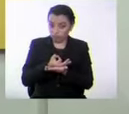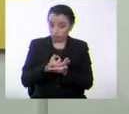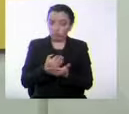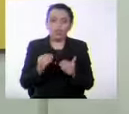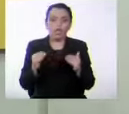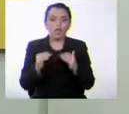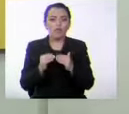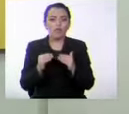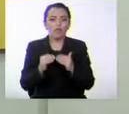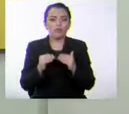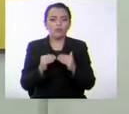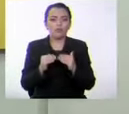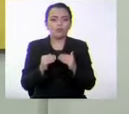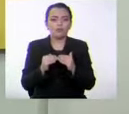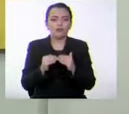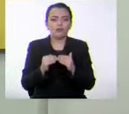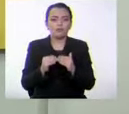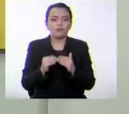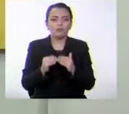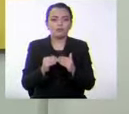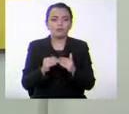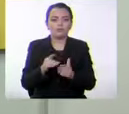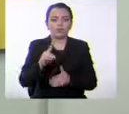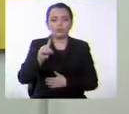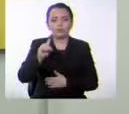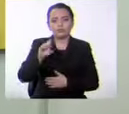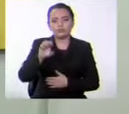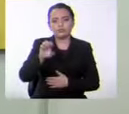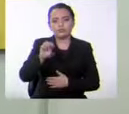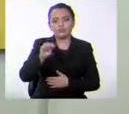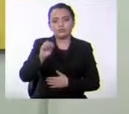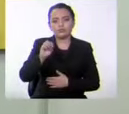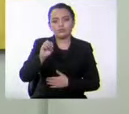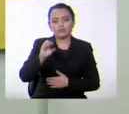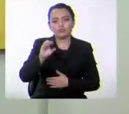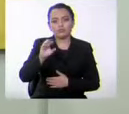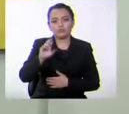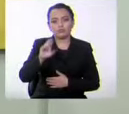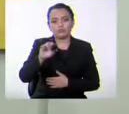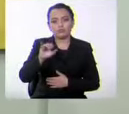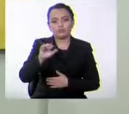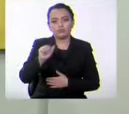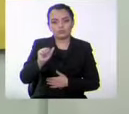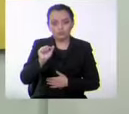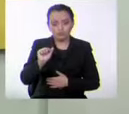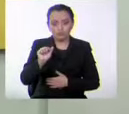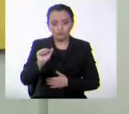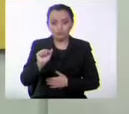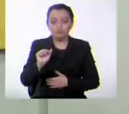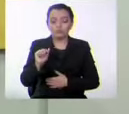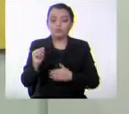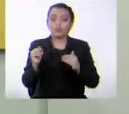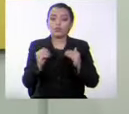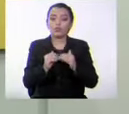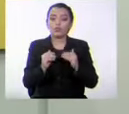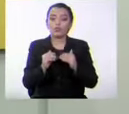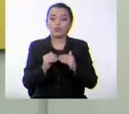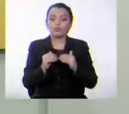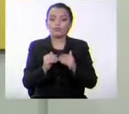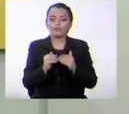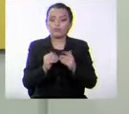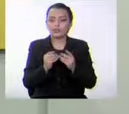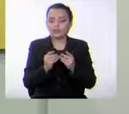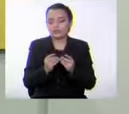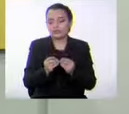democracia, como formas de gobierno puro. Pero también hacía la referencia que esto podía degenerarse y podía llevar a